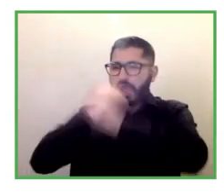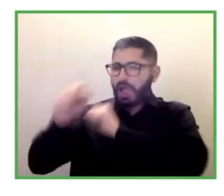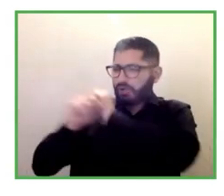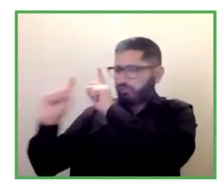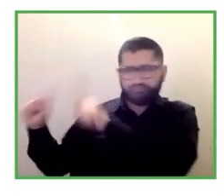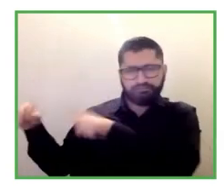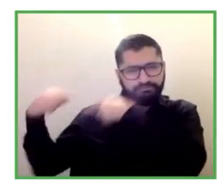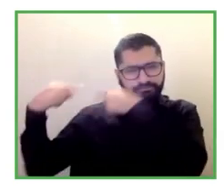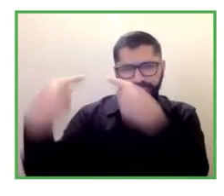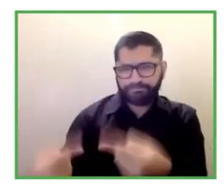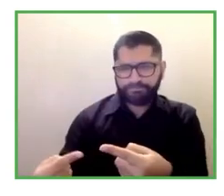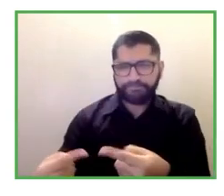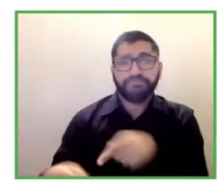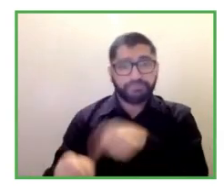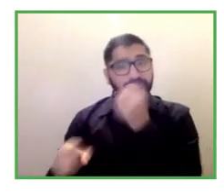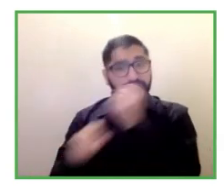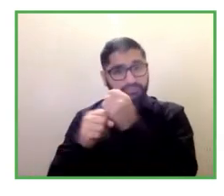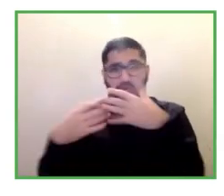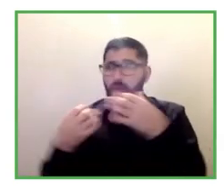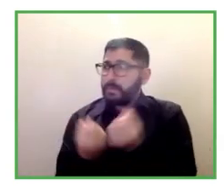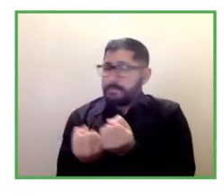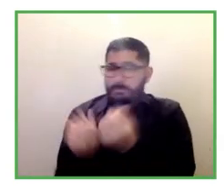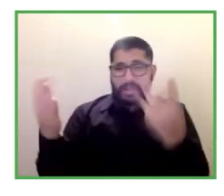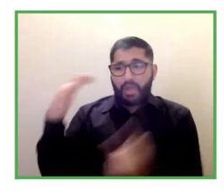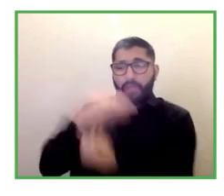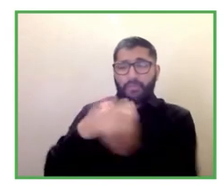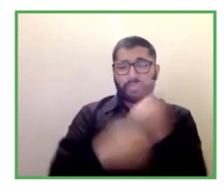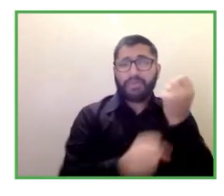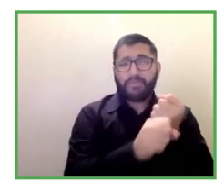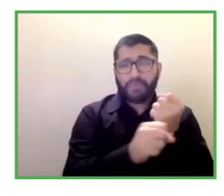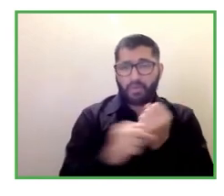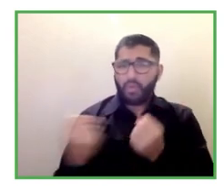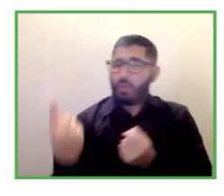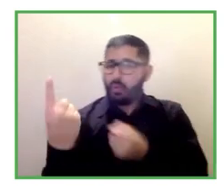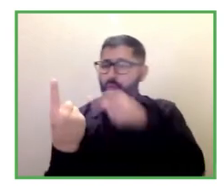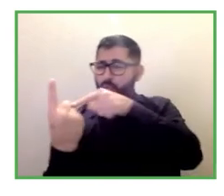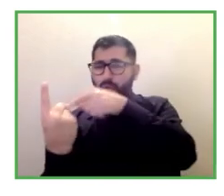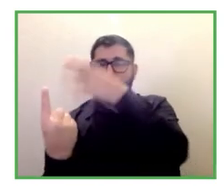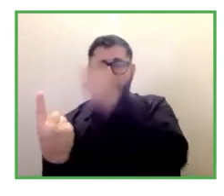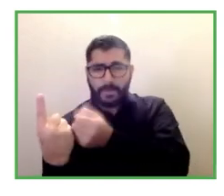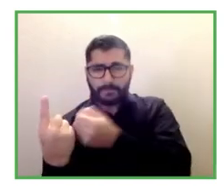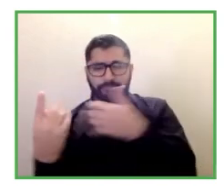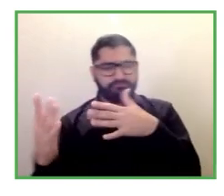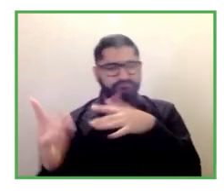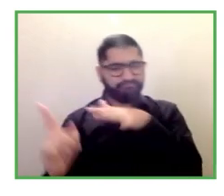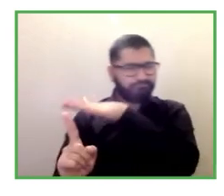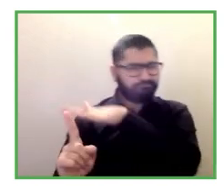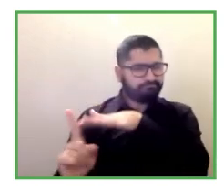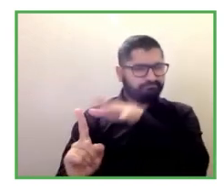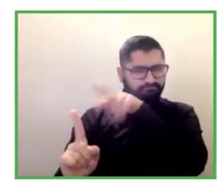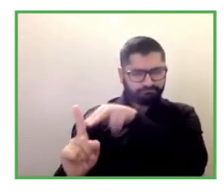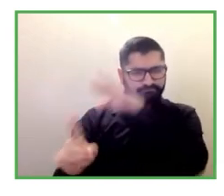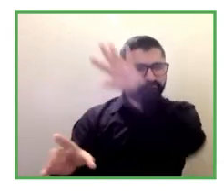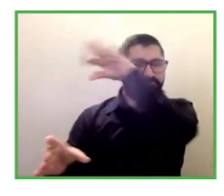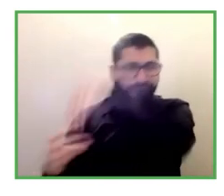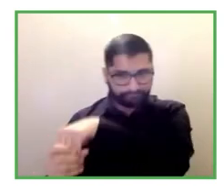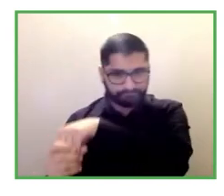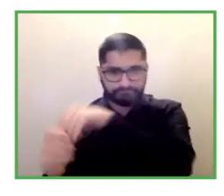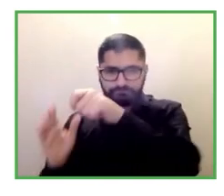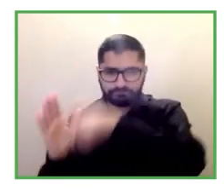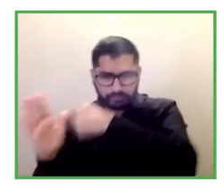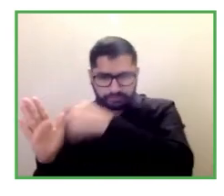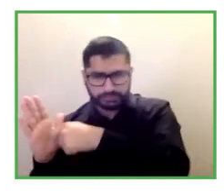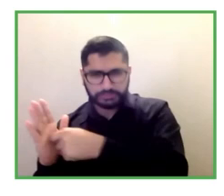programa es el tratar de ayudarle a las personas con los supervisores. Y cambiar un